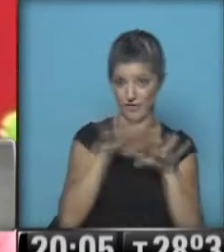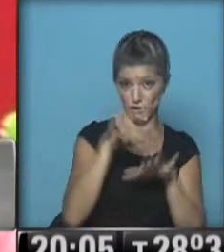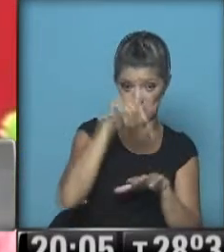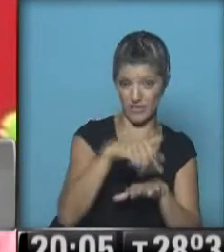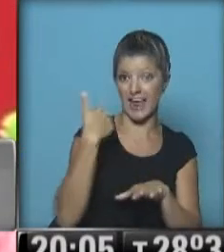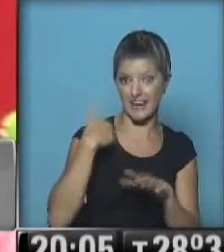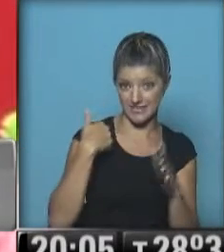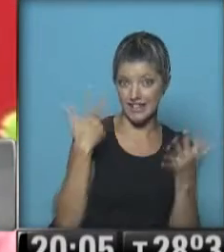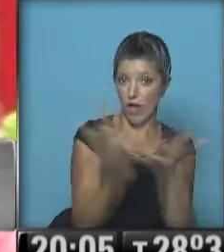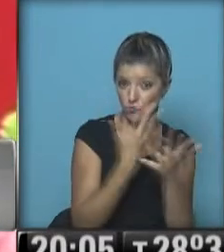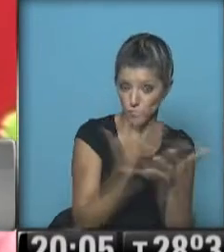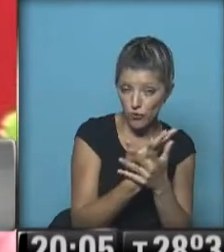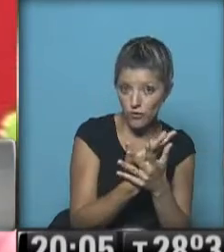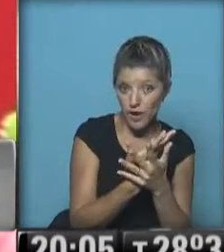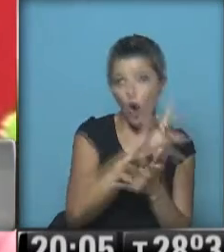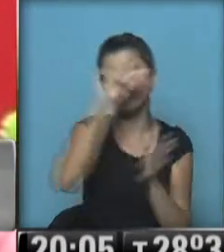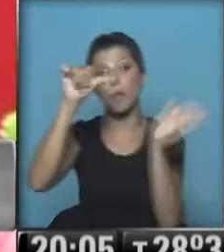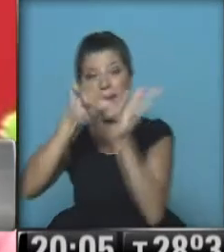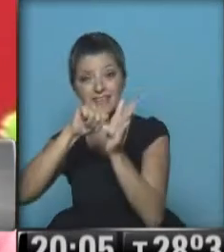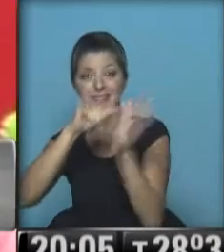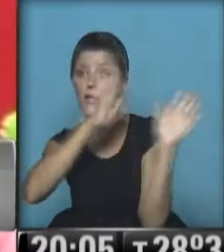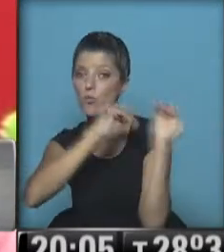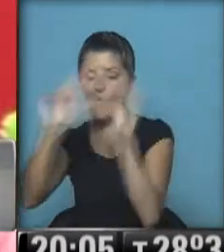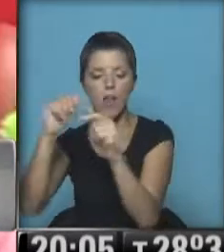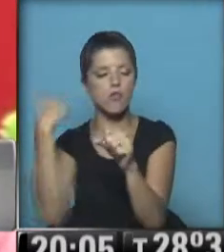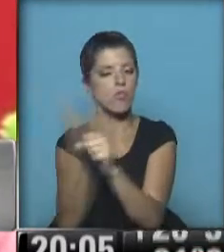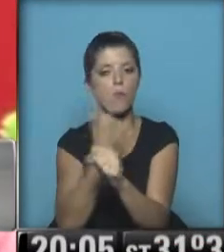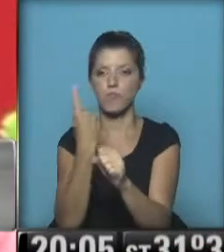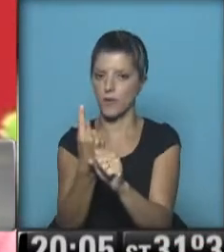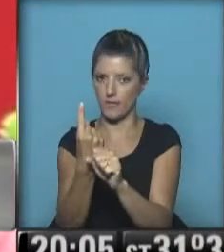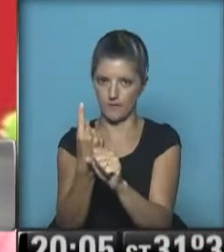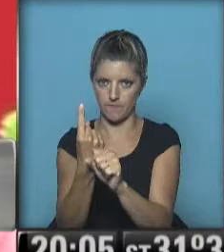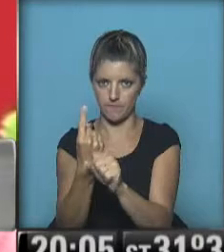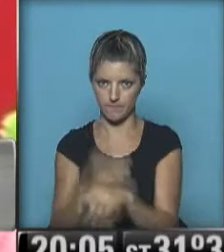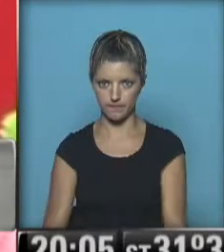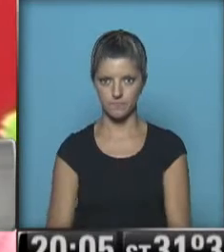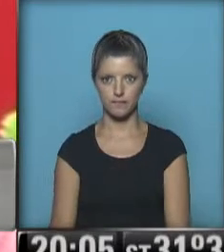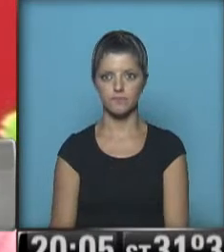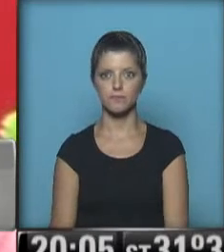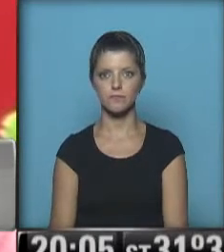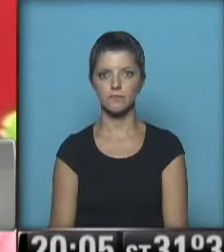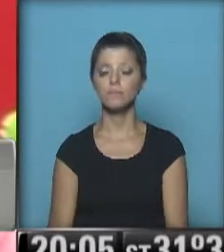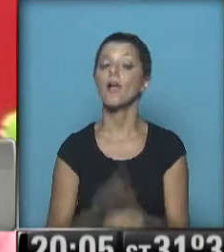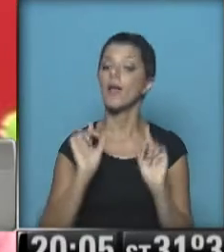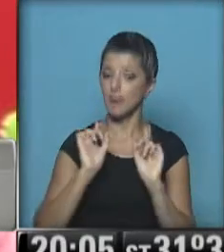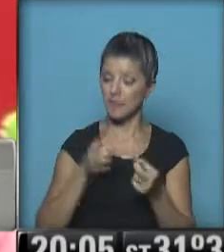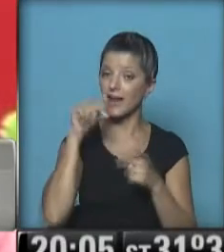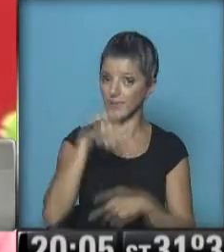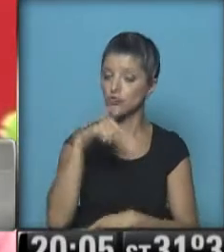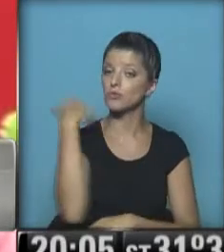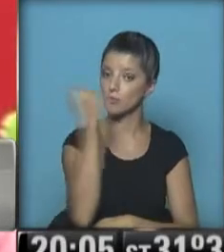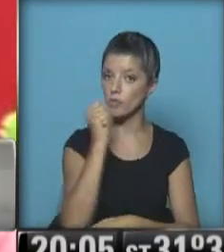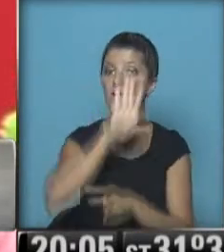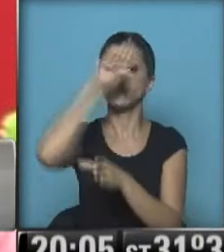le quieren hacer a Argentina, no le pase ni se lo quieran hacer a ningún otro país del mundo. Eso también forma